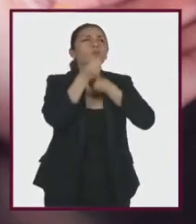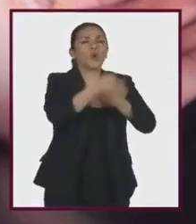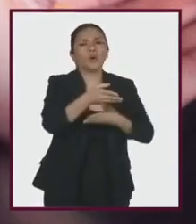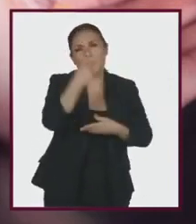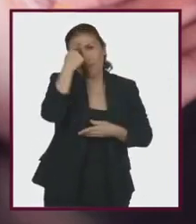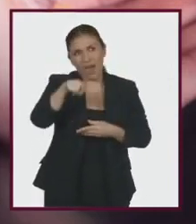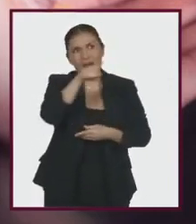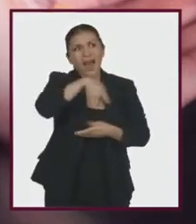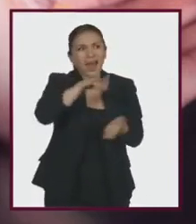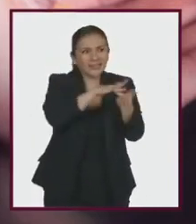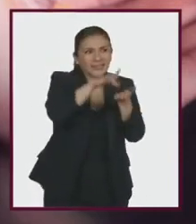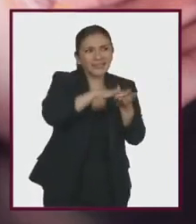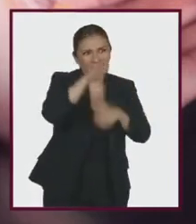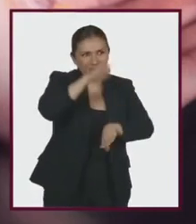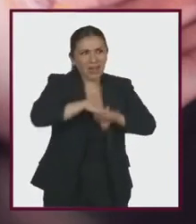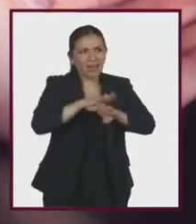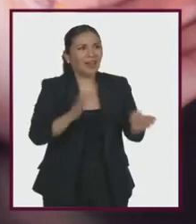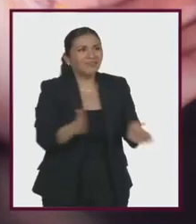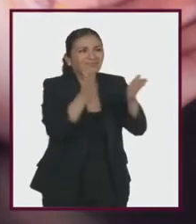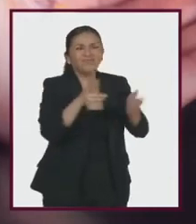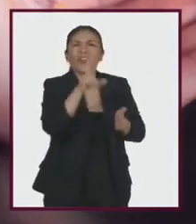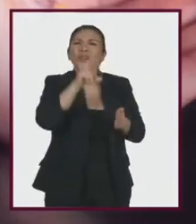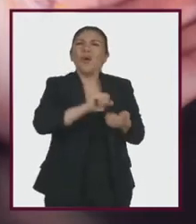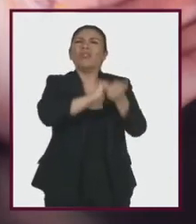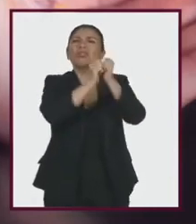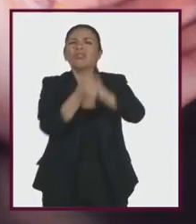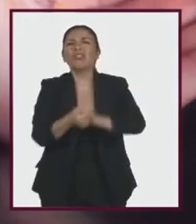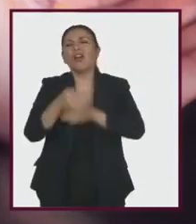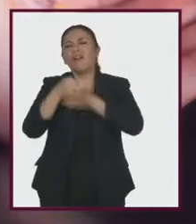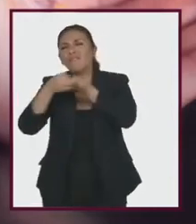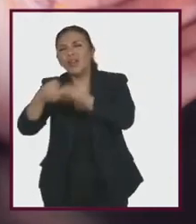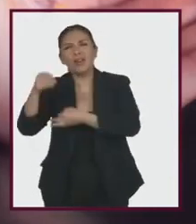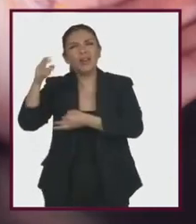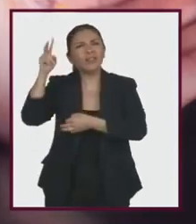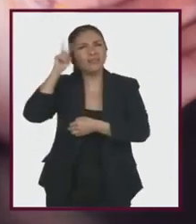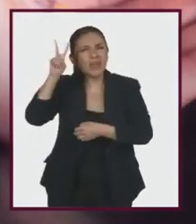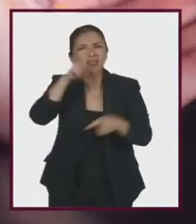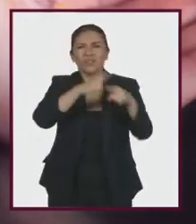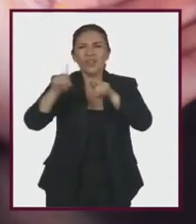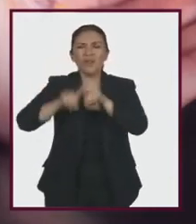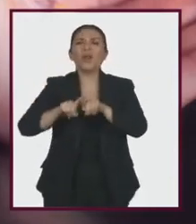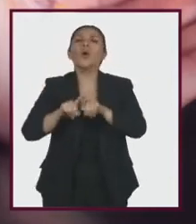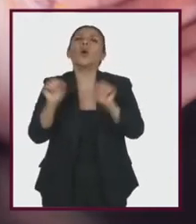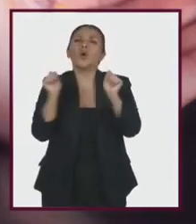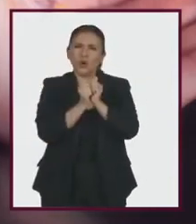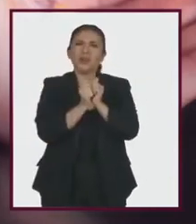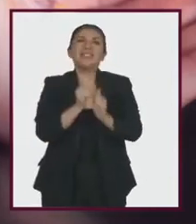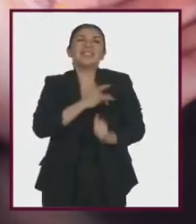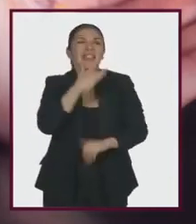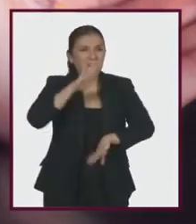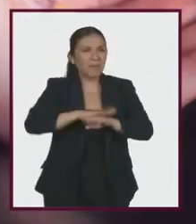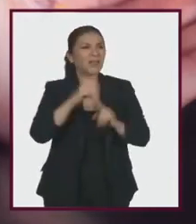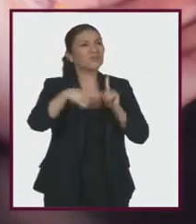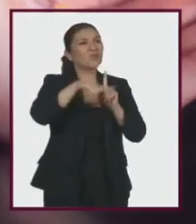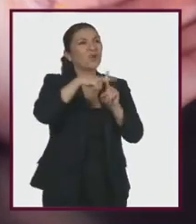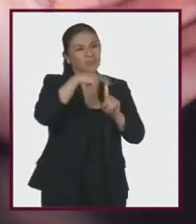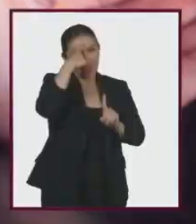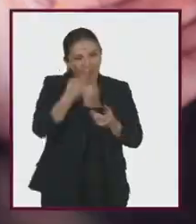doctora, para apoyarlos de manera que no caigan en el mundo de las drogas, además del diálogo y la creación de un ambiente positivo y confiable en el